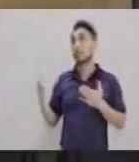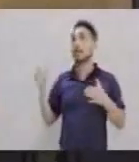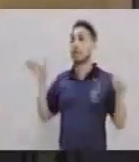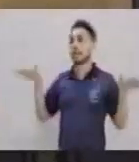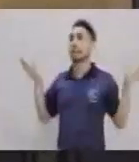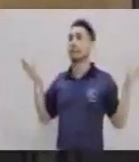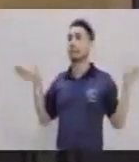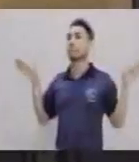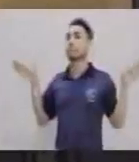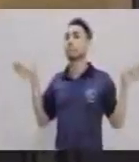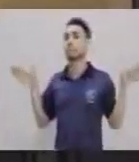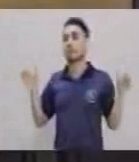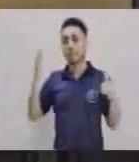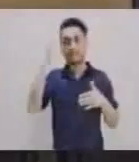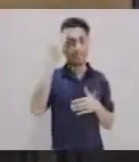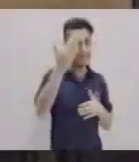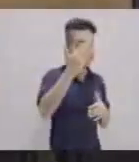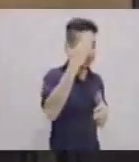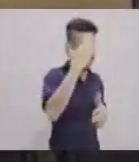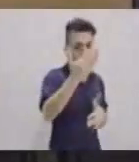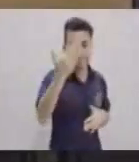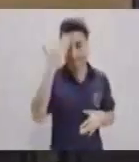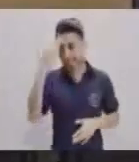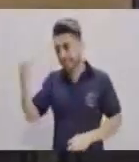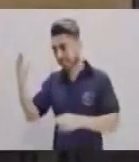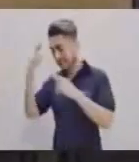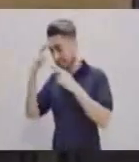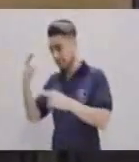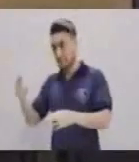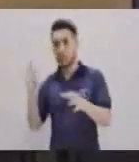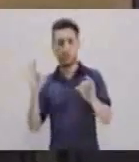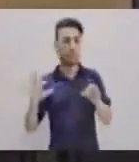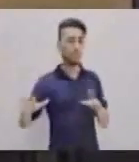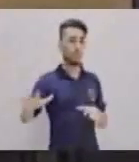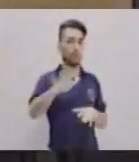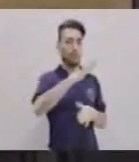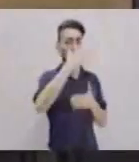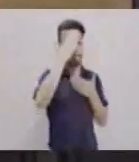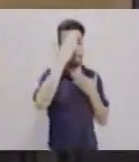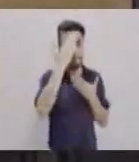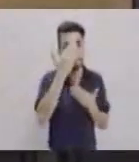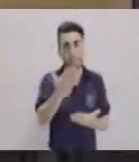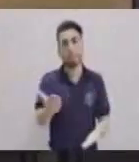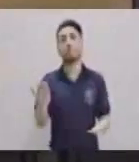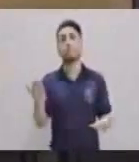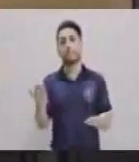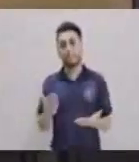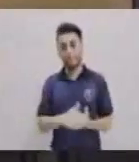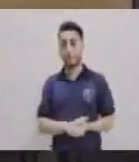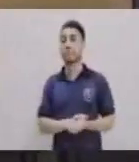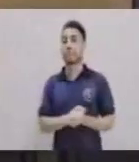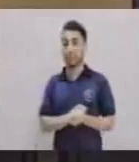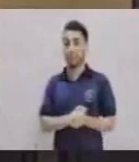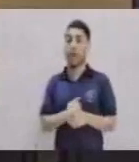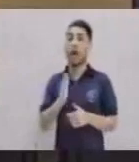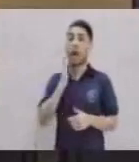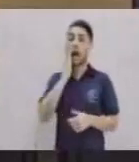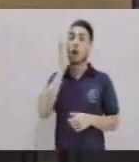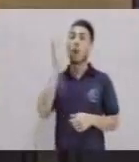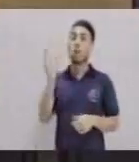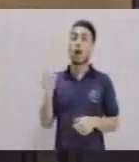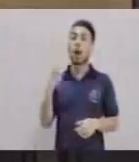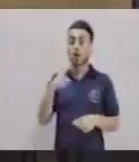esta ave empezó a saludar con respeto y agradecimiento. Los abuelos